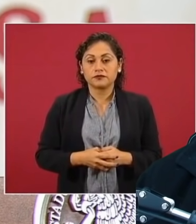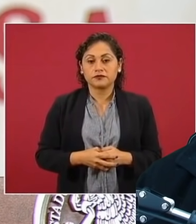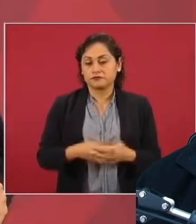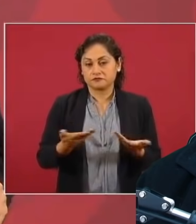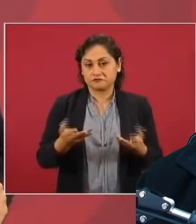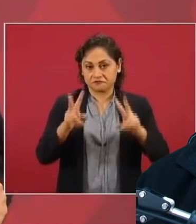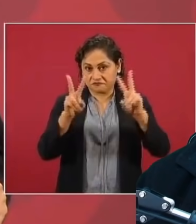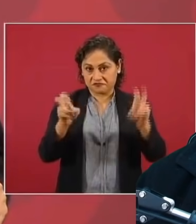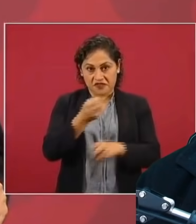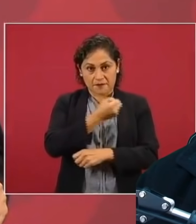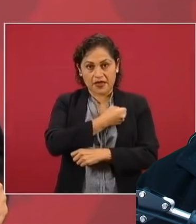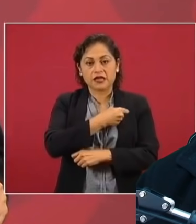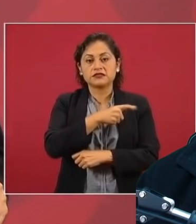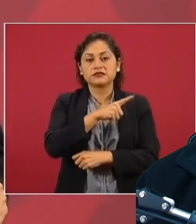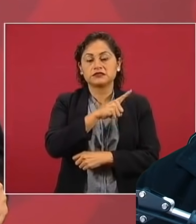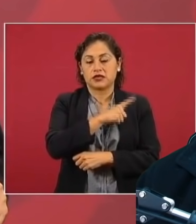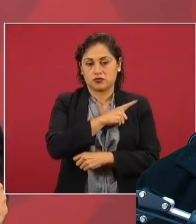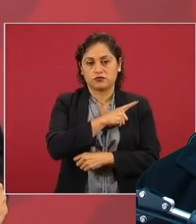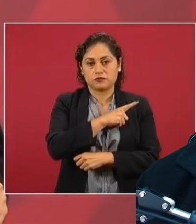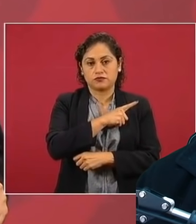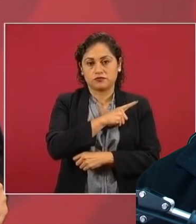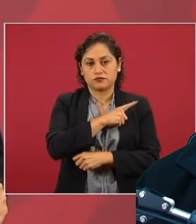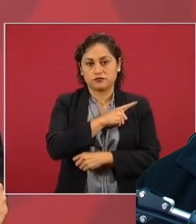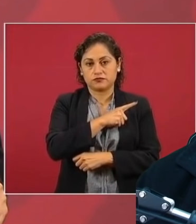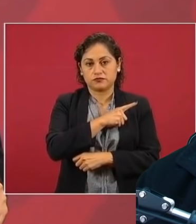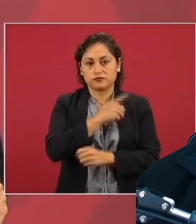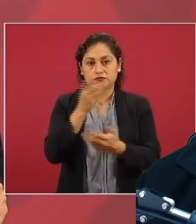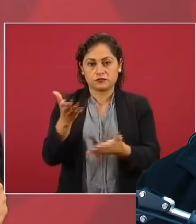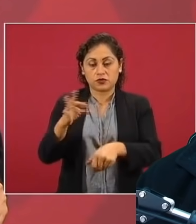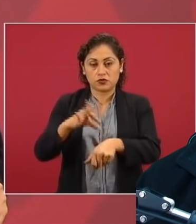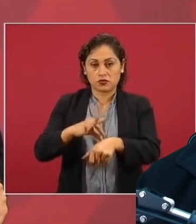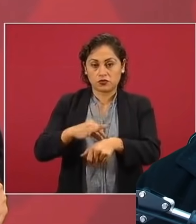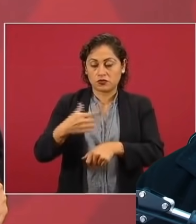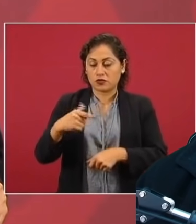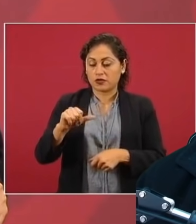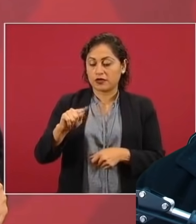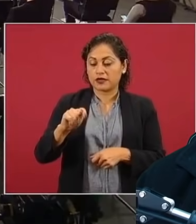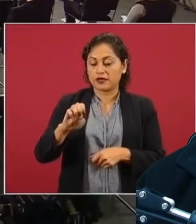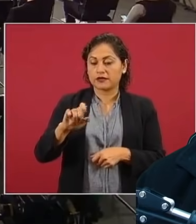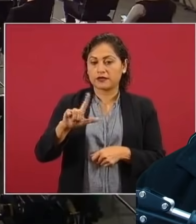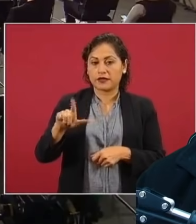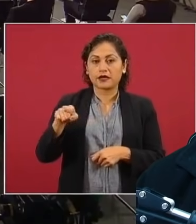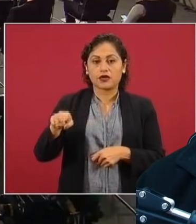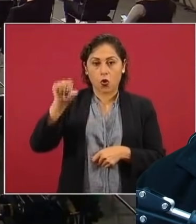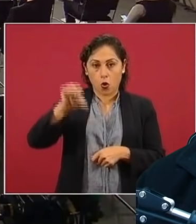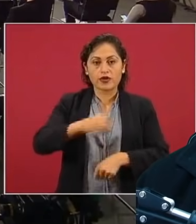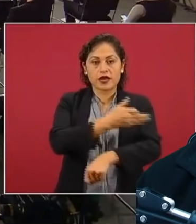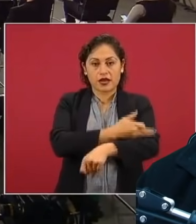salud, y el doctor López-Gatell puede en la tarde de hoy,